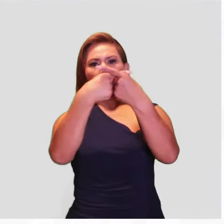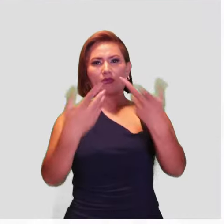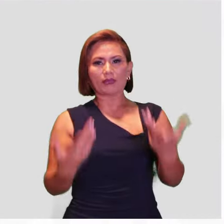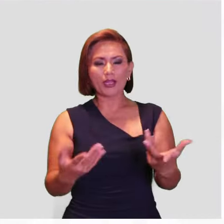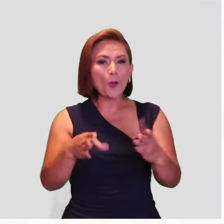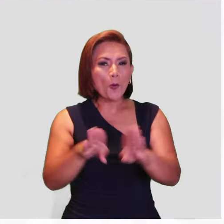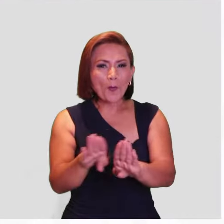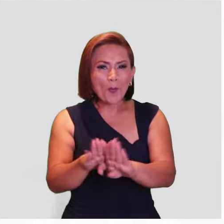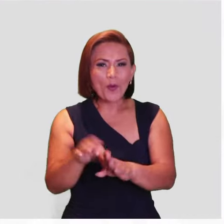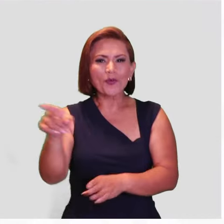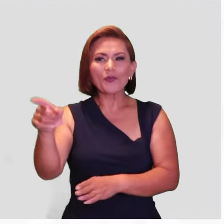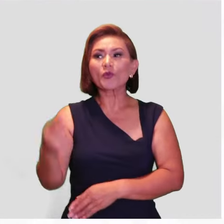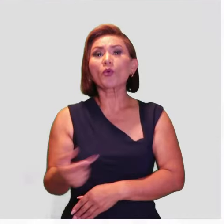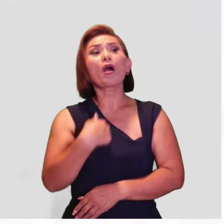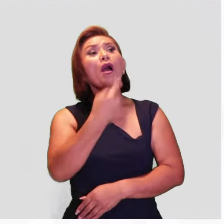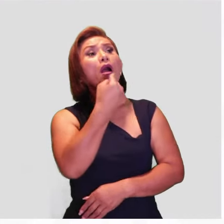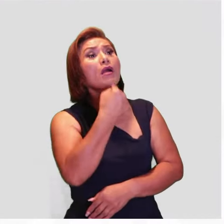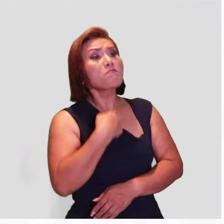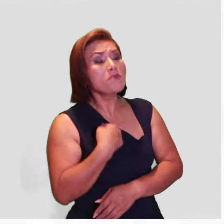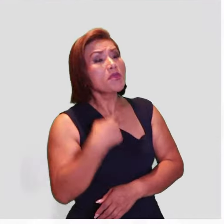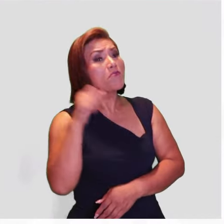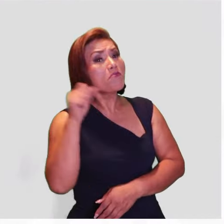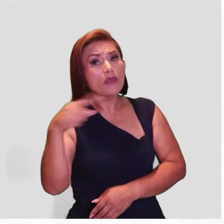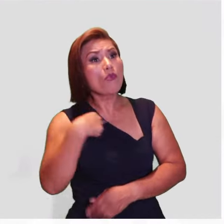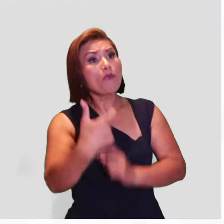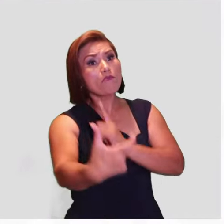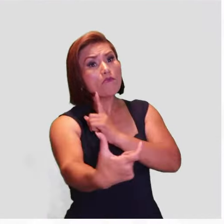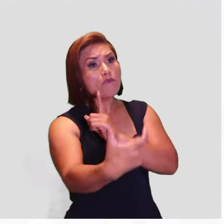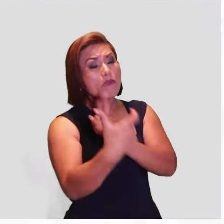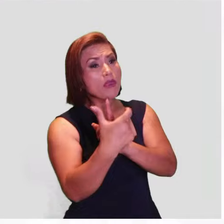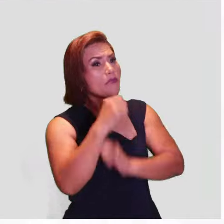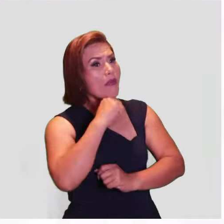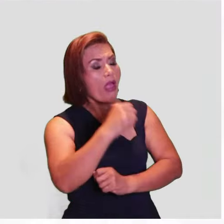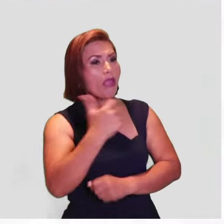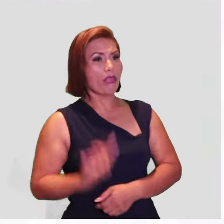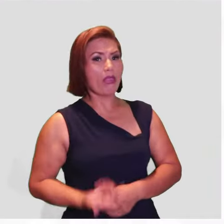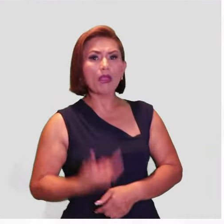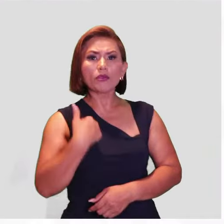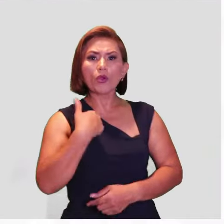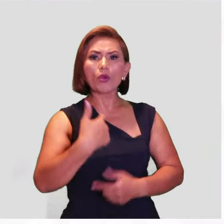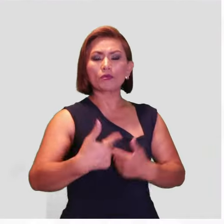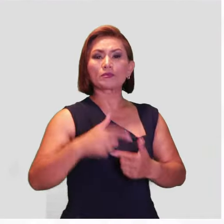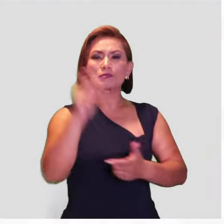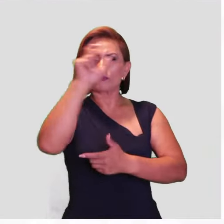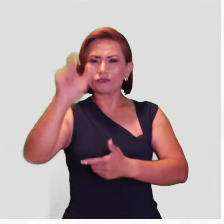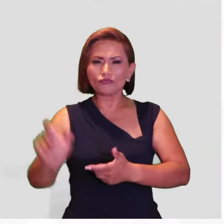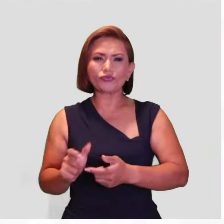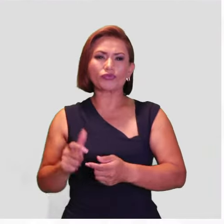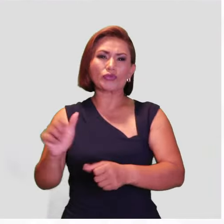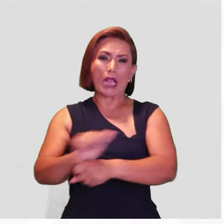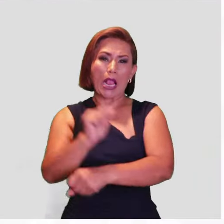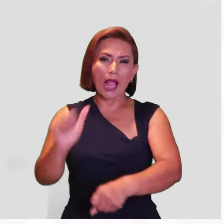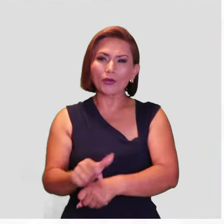pueda quejarse él mismo de la inseguridad que ha promovido aquí en San Juan del Río.